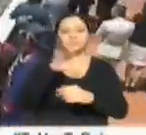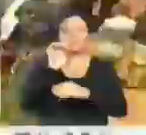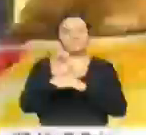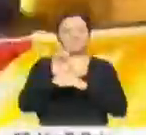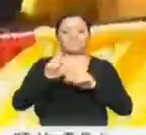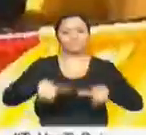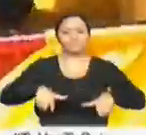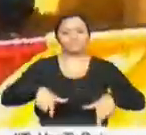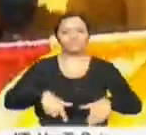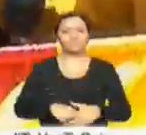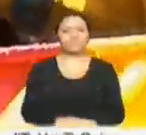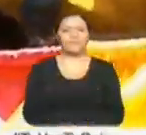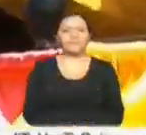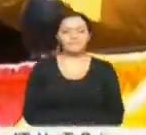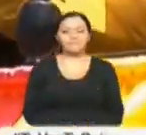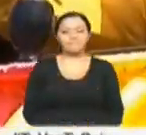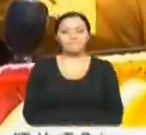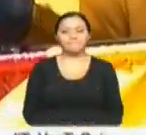Lenín Moreno.